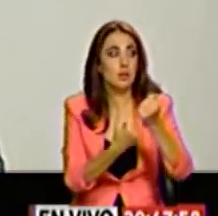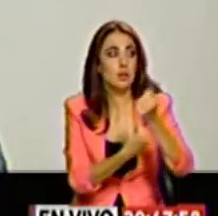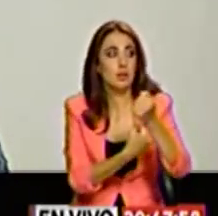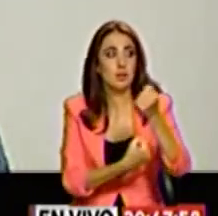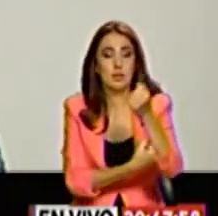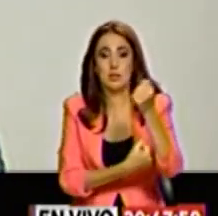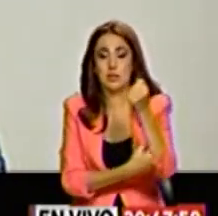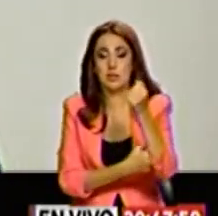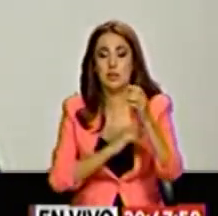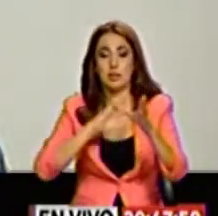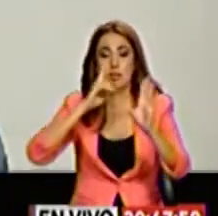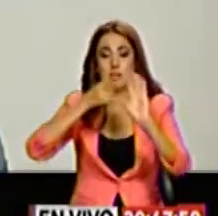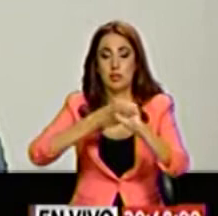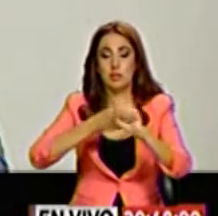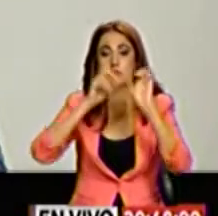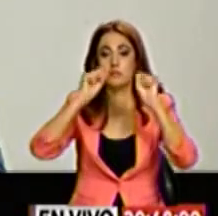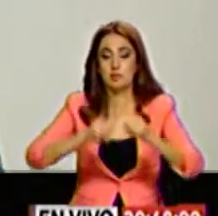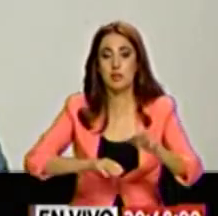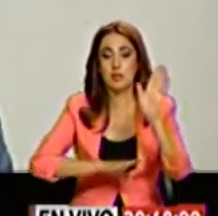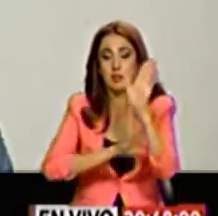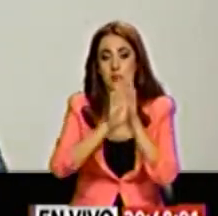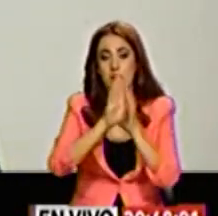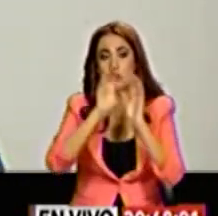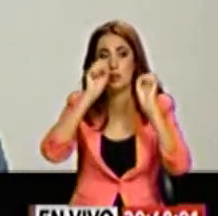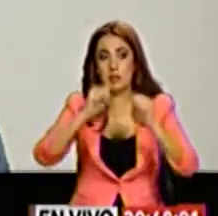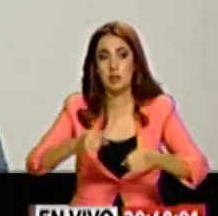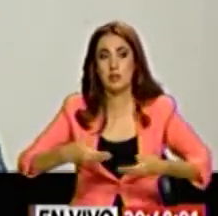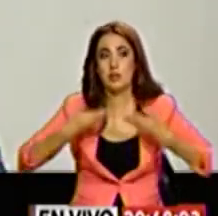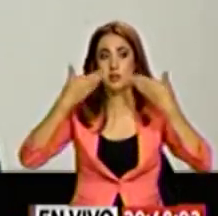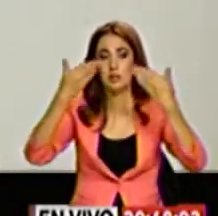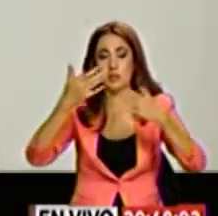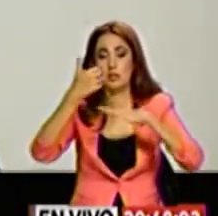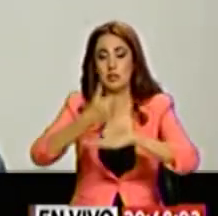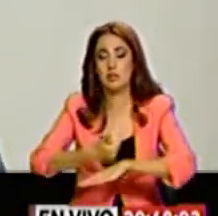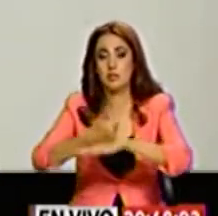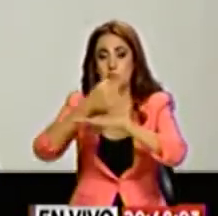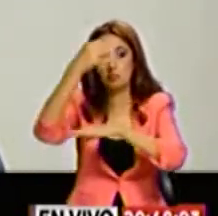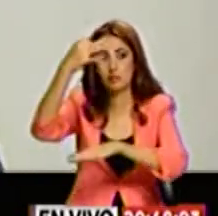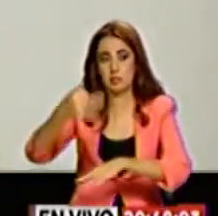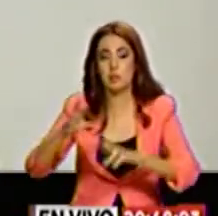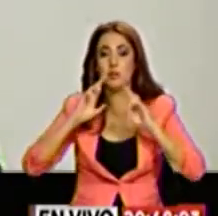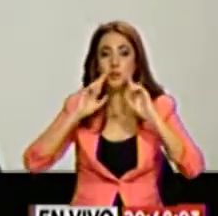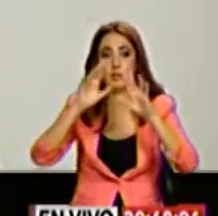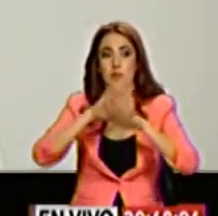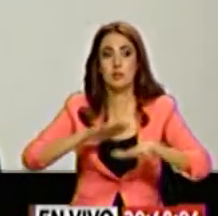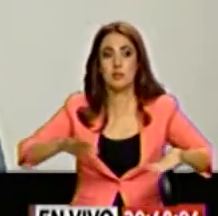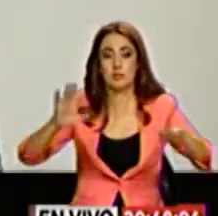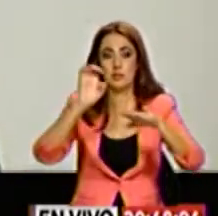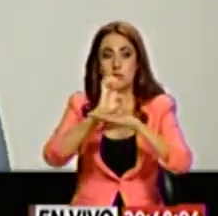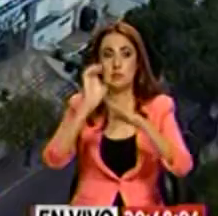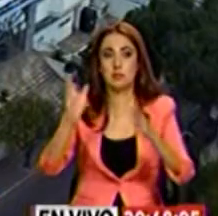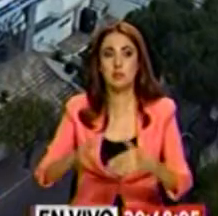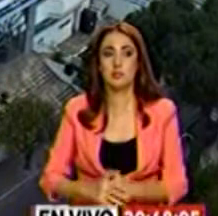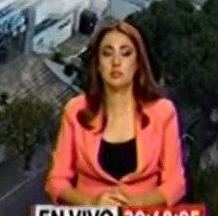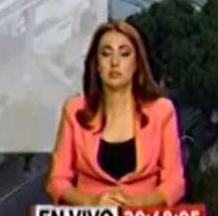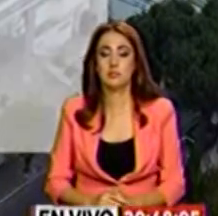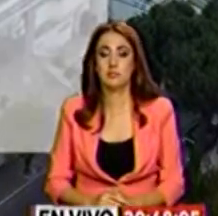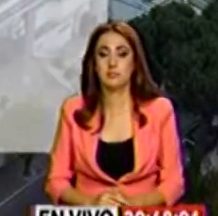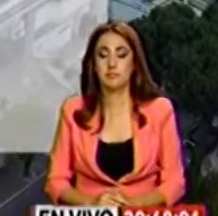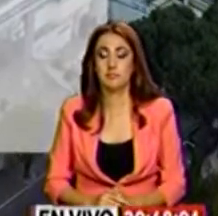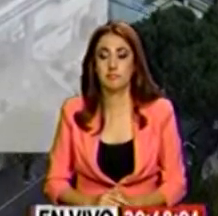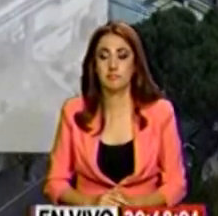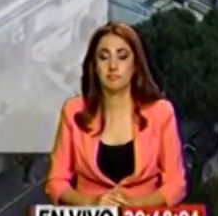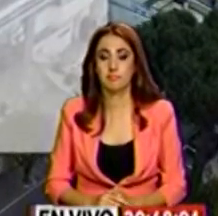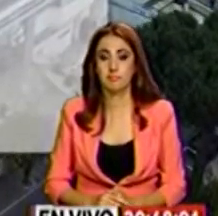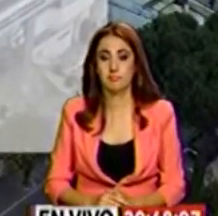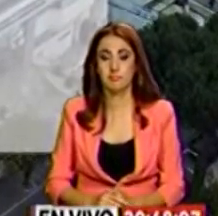de Participación Ciudadana para que las autoridades sean autoridades que nos respondan al pueblo ecuatoriano. ¿Cuál será su